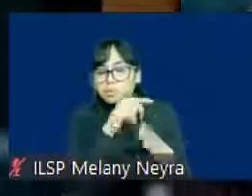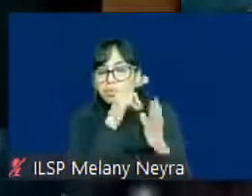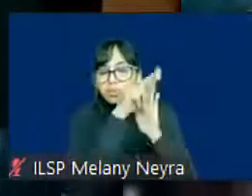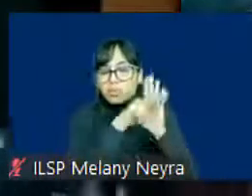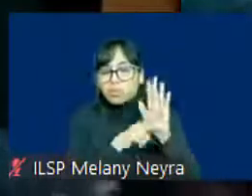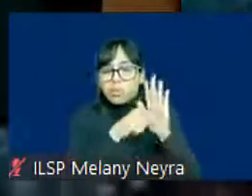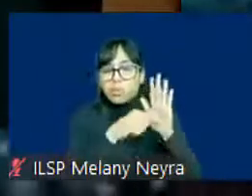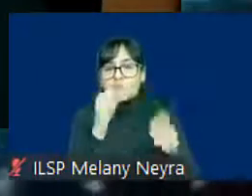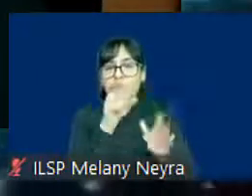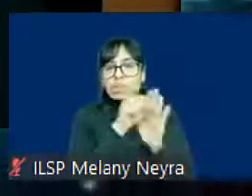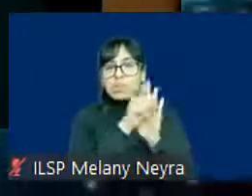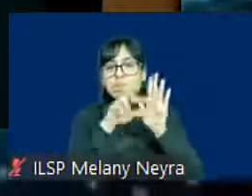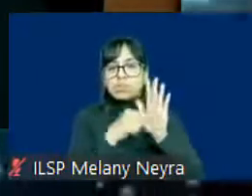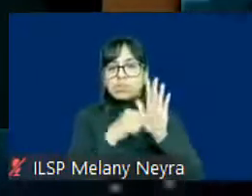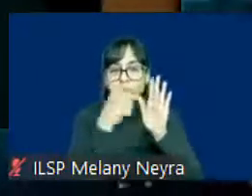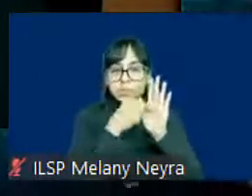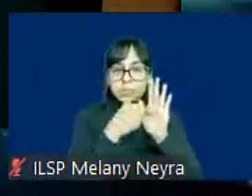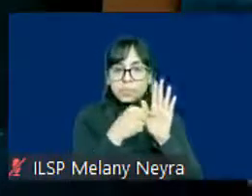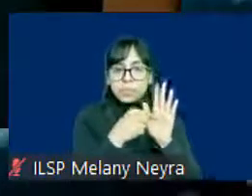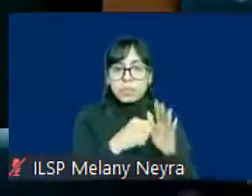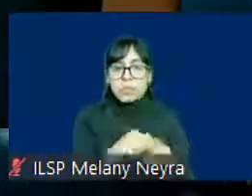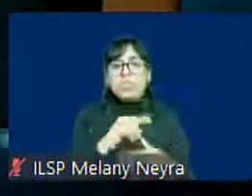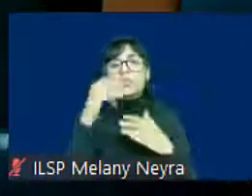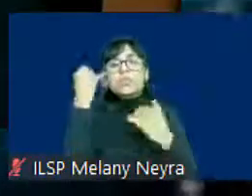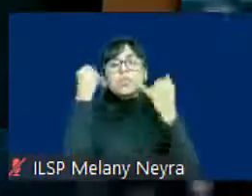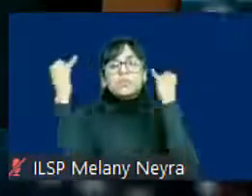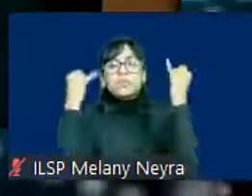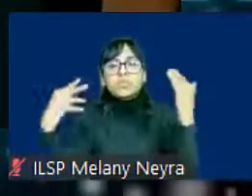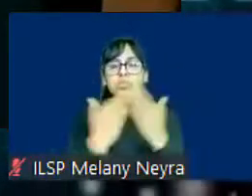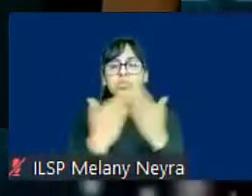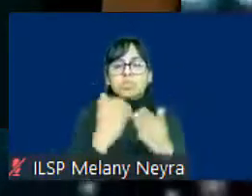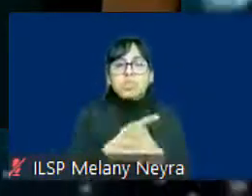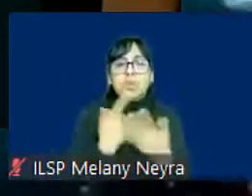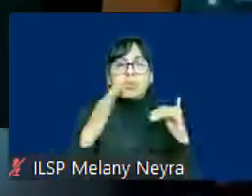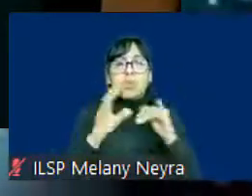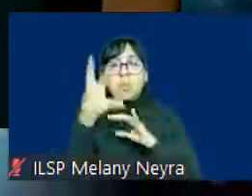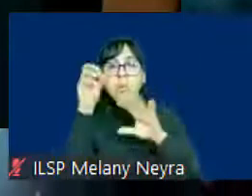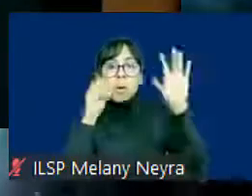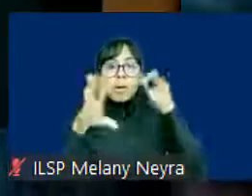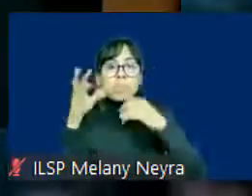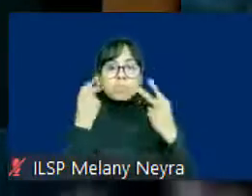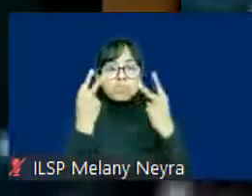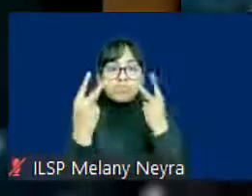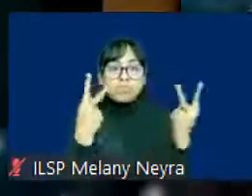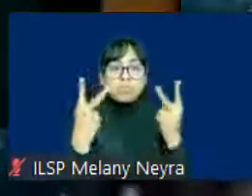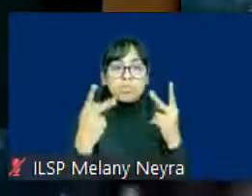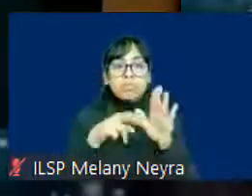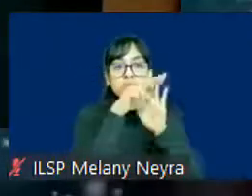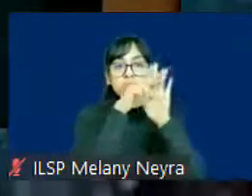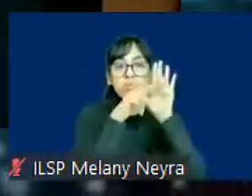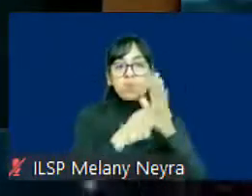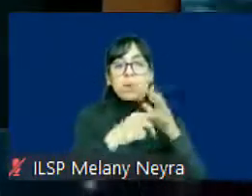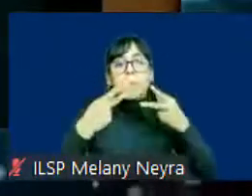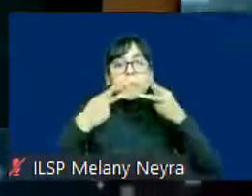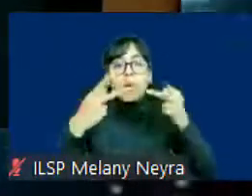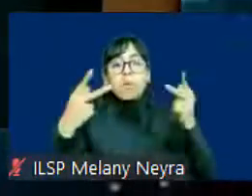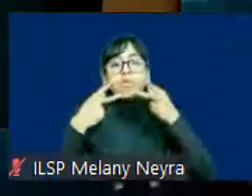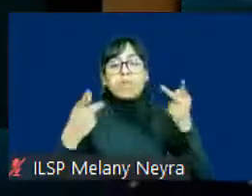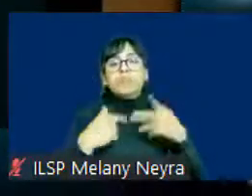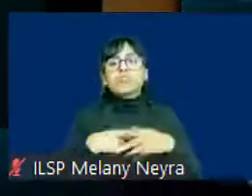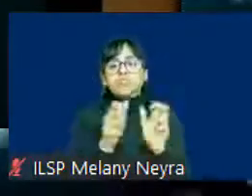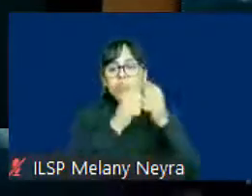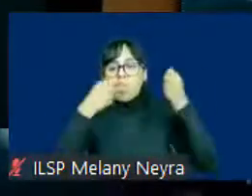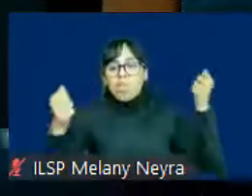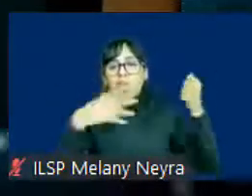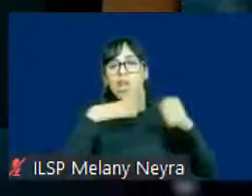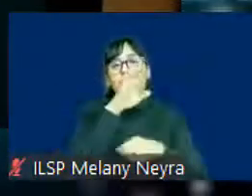SUNAR. A esas innovaciones que ustedes han podido ir viendo en las normas publicadas en el peruano en los últimos